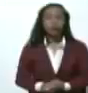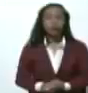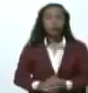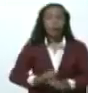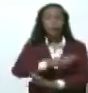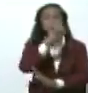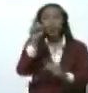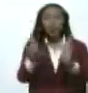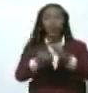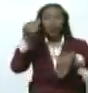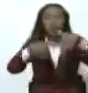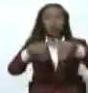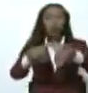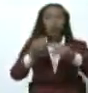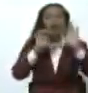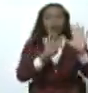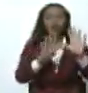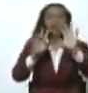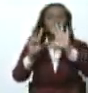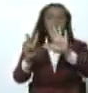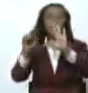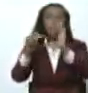Total de votos